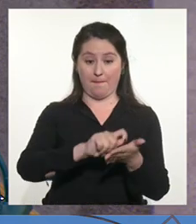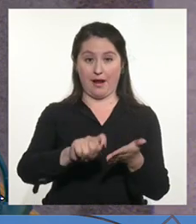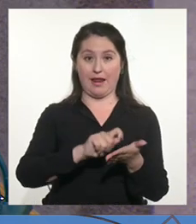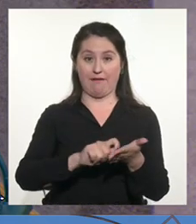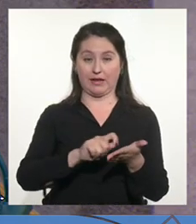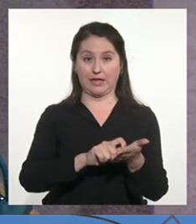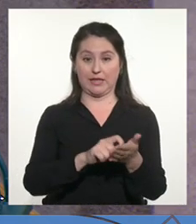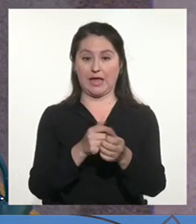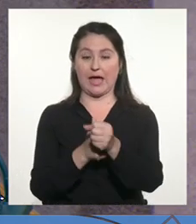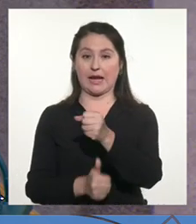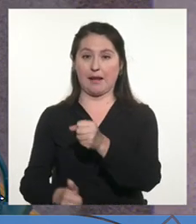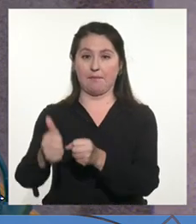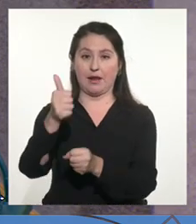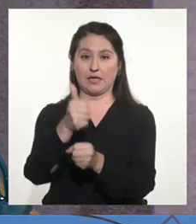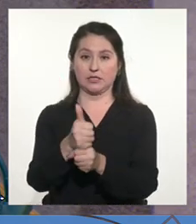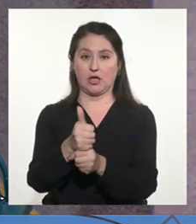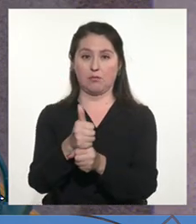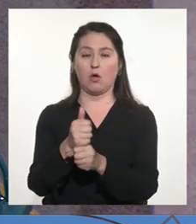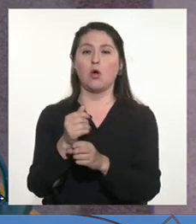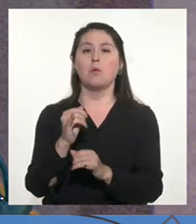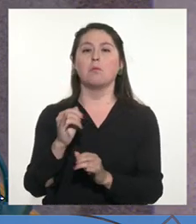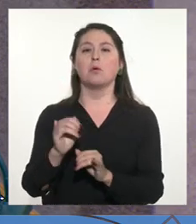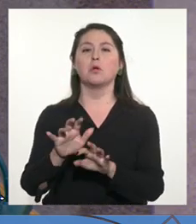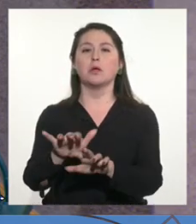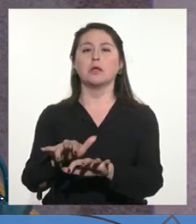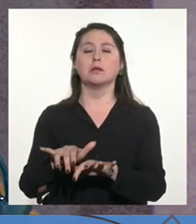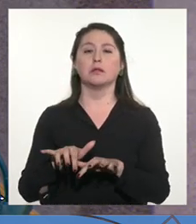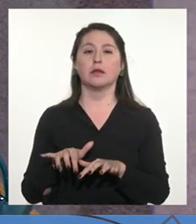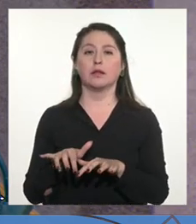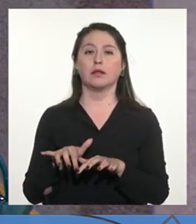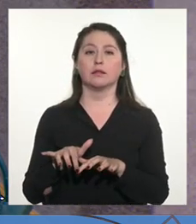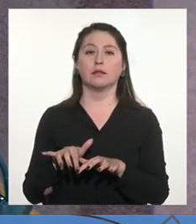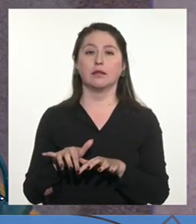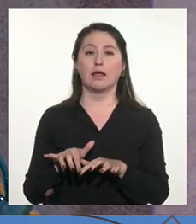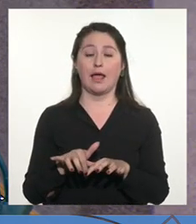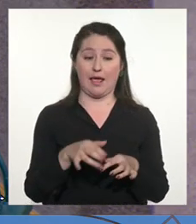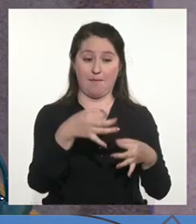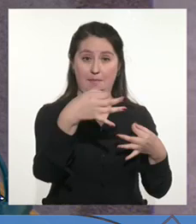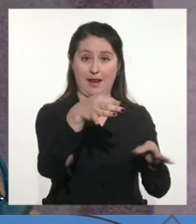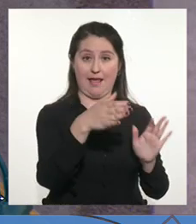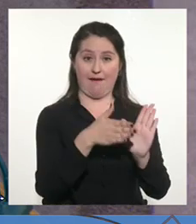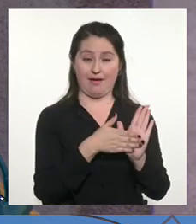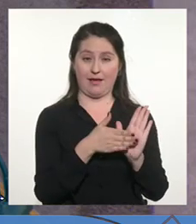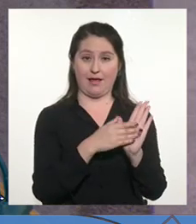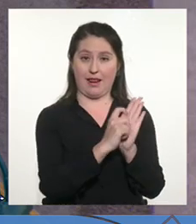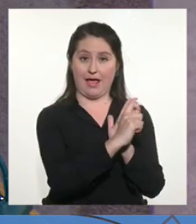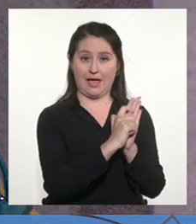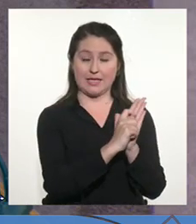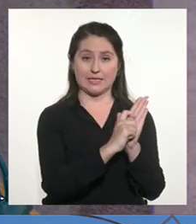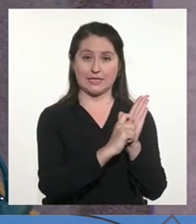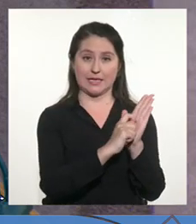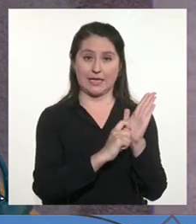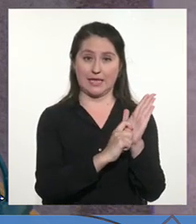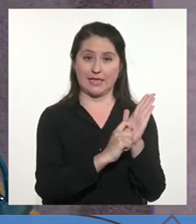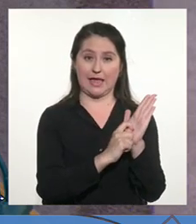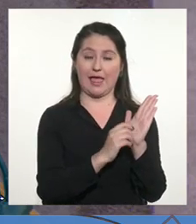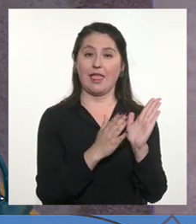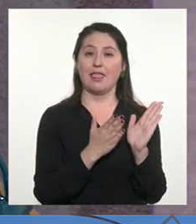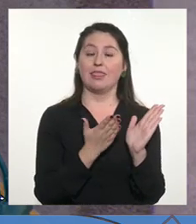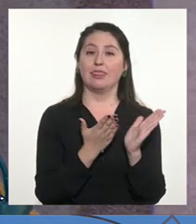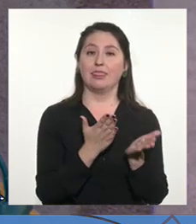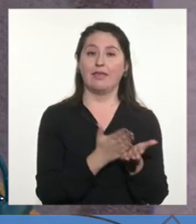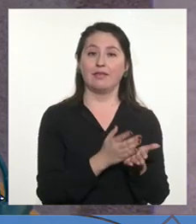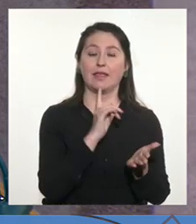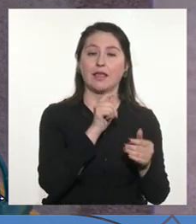reemplazada justamente por una era digital en la palabra escrita tiene que ver con ciertas con visiones que son